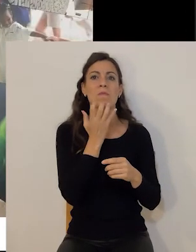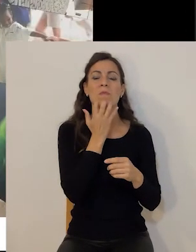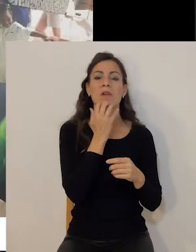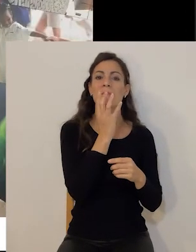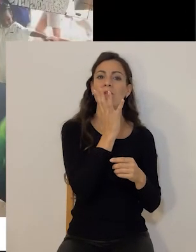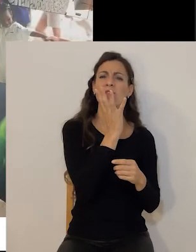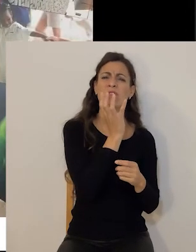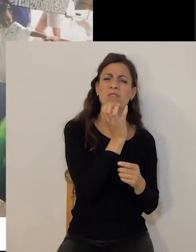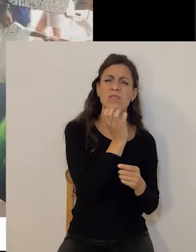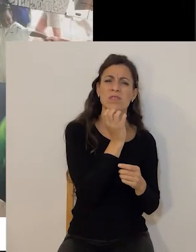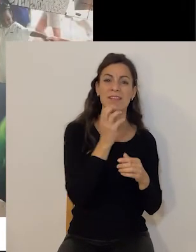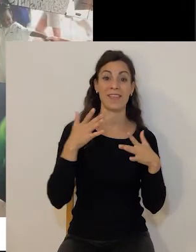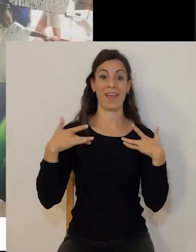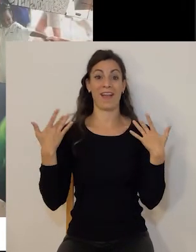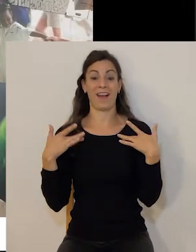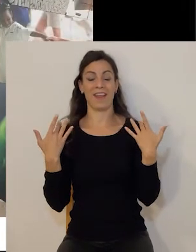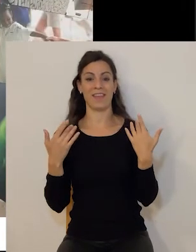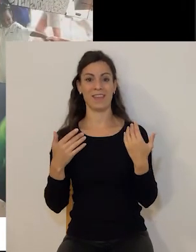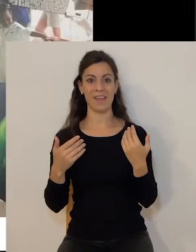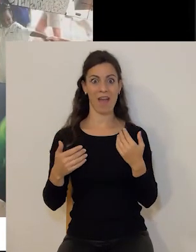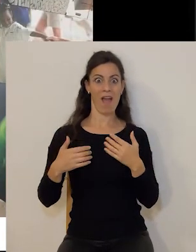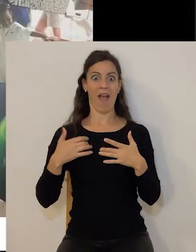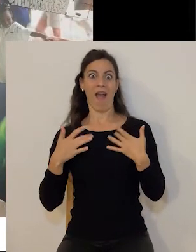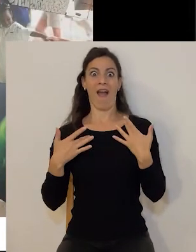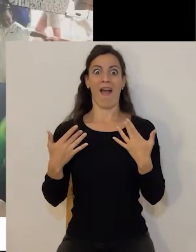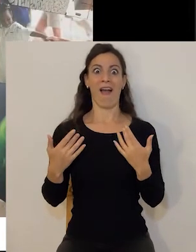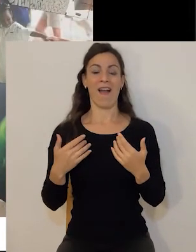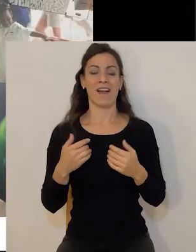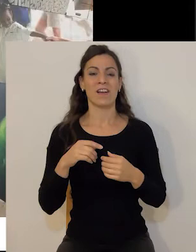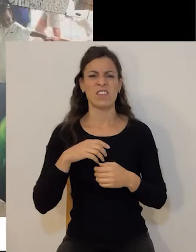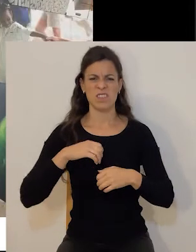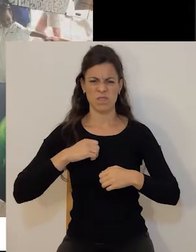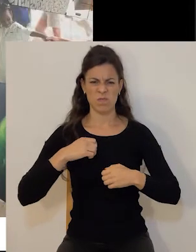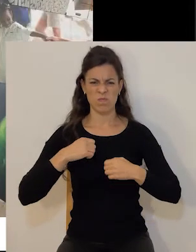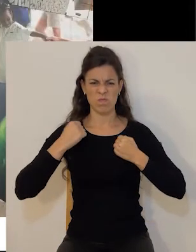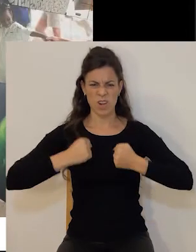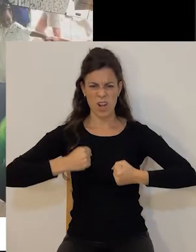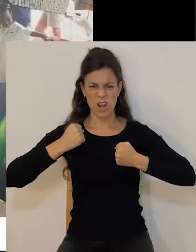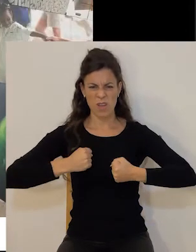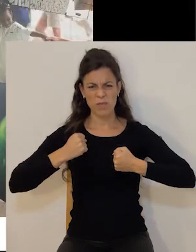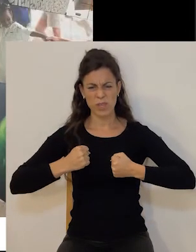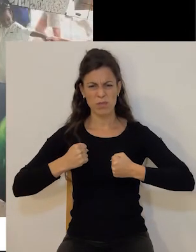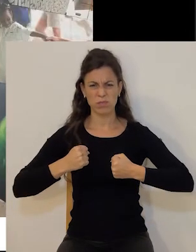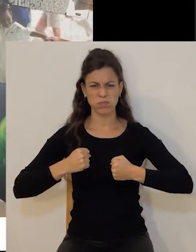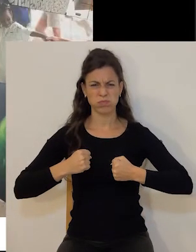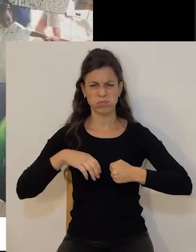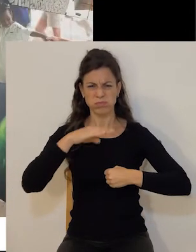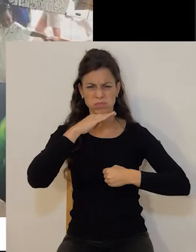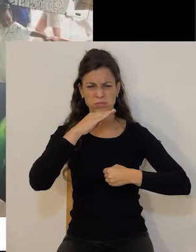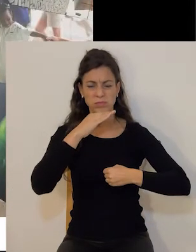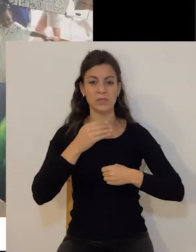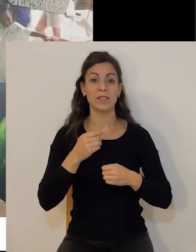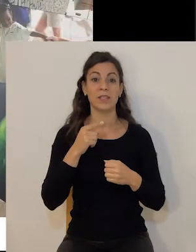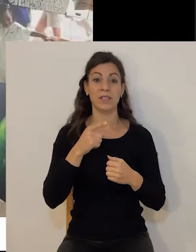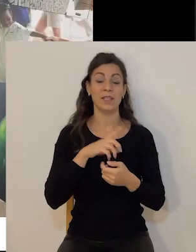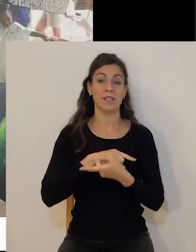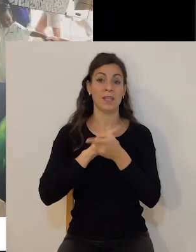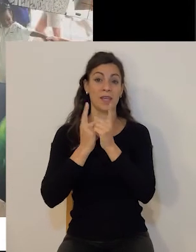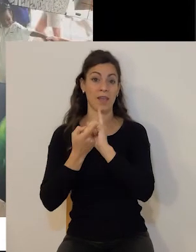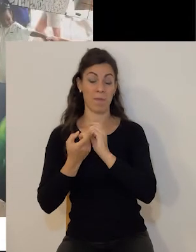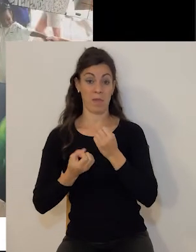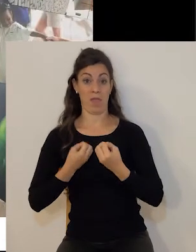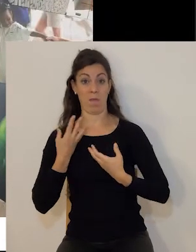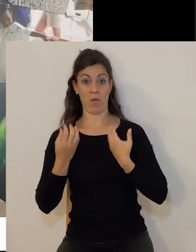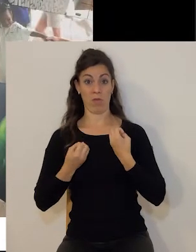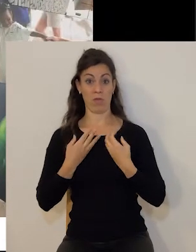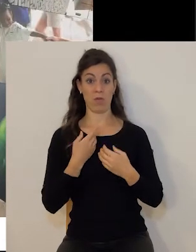la alegría, la euforia, la rabia, y que expresen en base a una emoción y que el